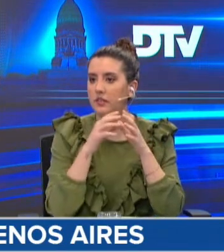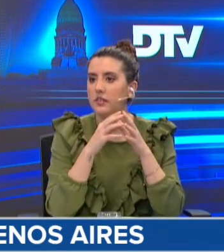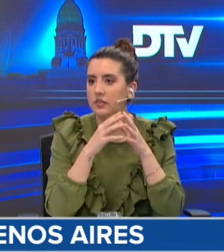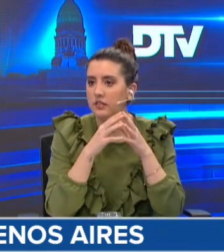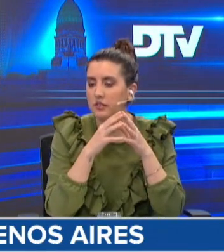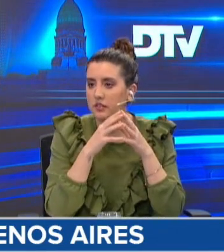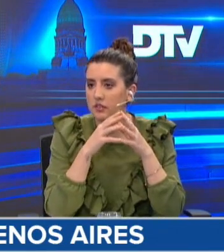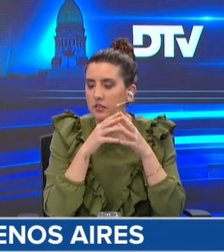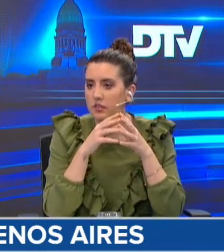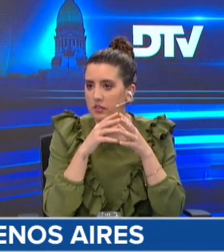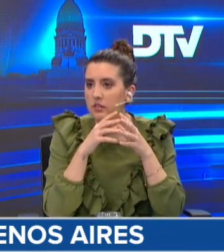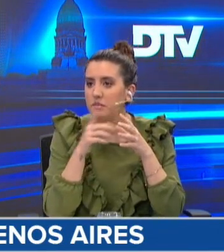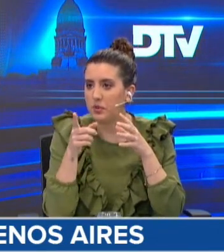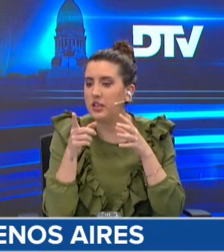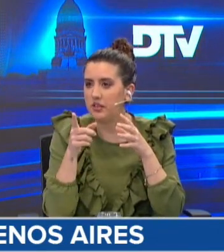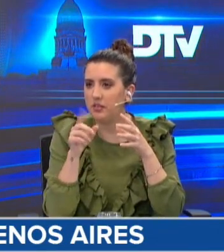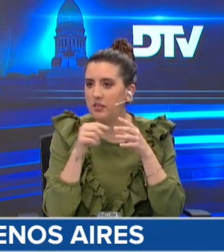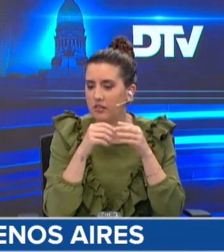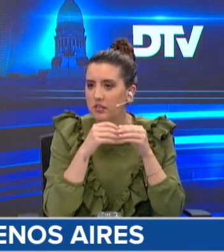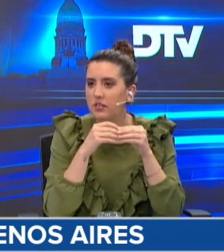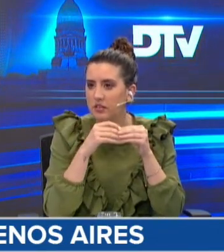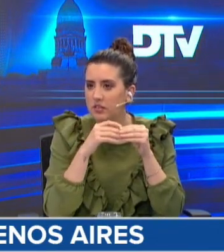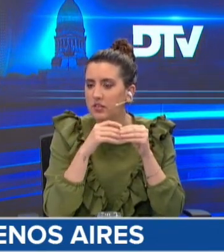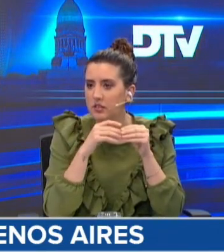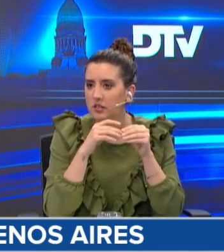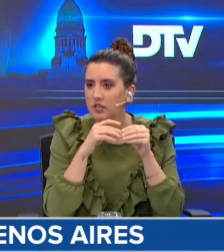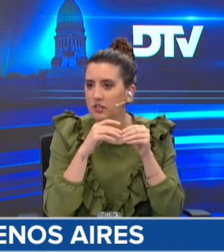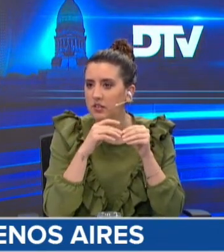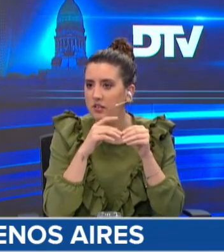yo creo que debería pasar. Tiene una parte que incluye